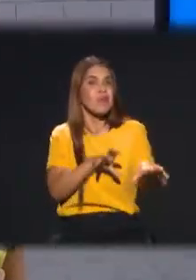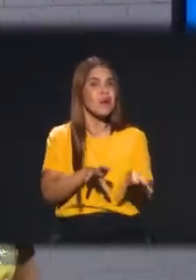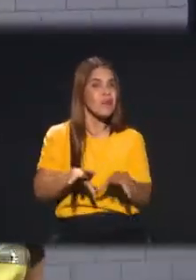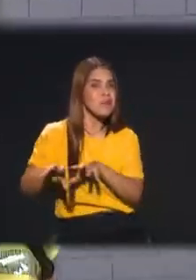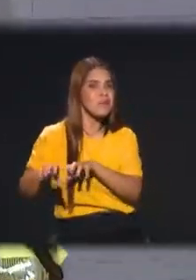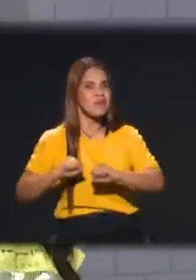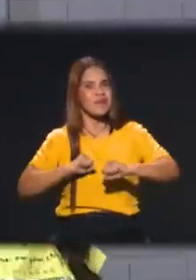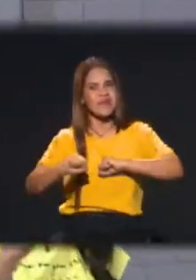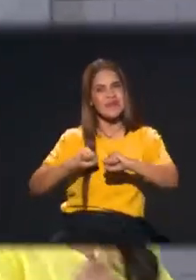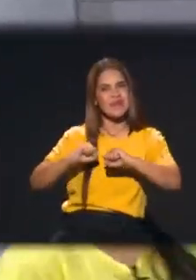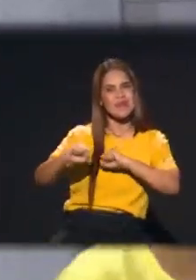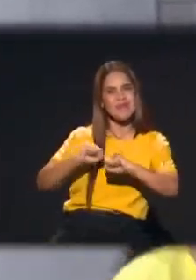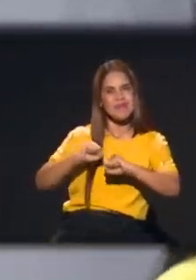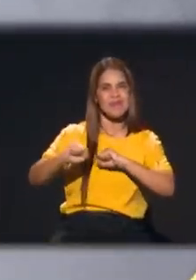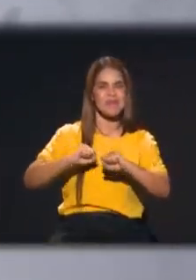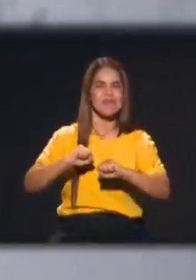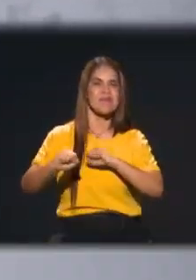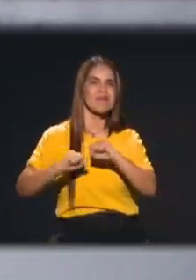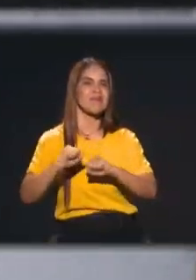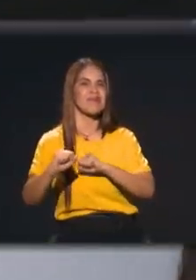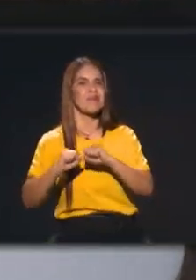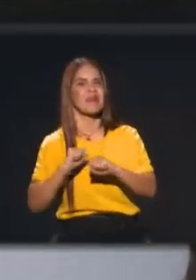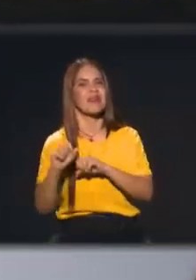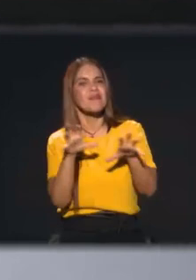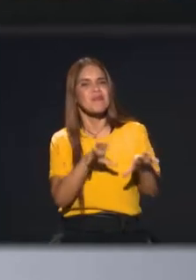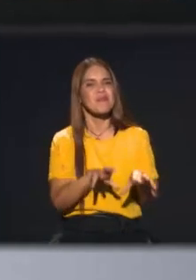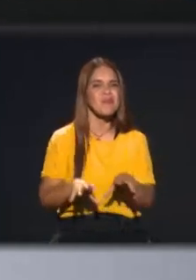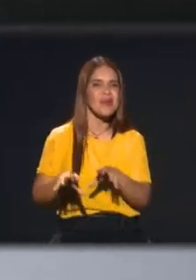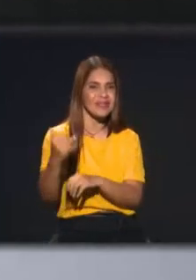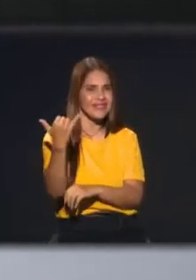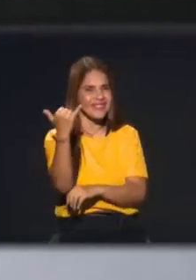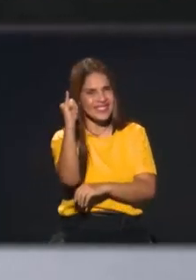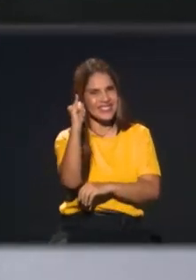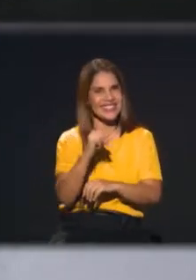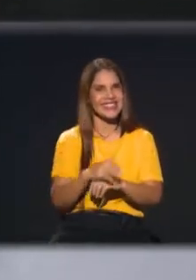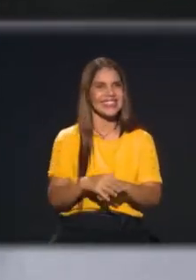muévelo. Ay, ay, ay, ay, ay, ay. Sí.